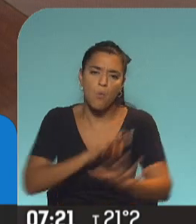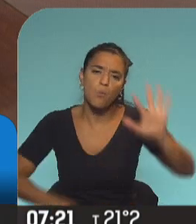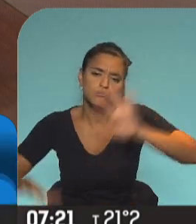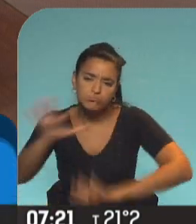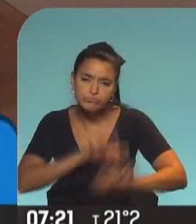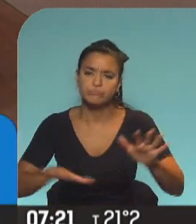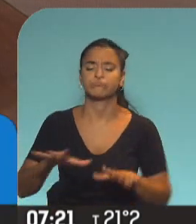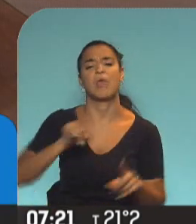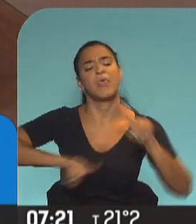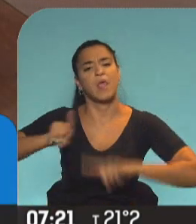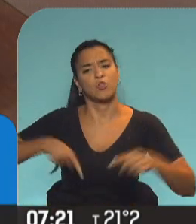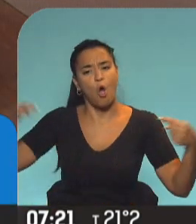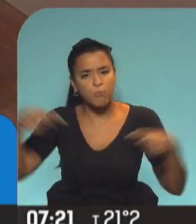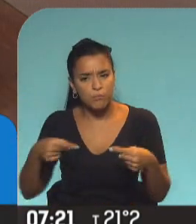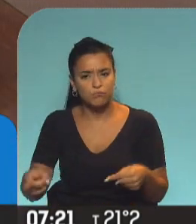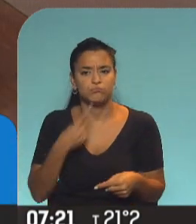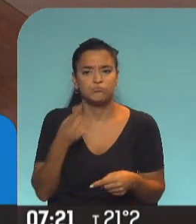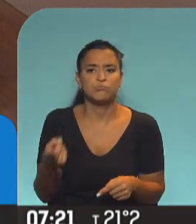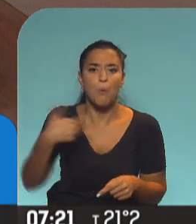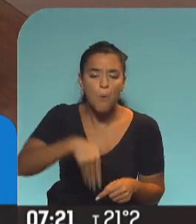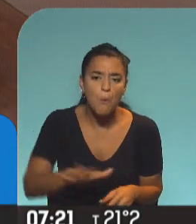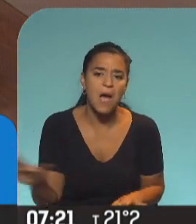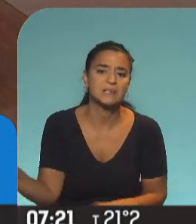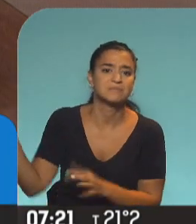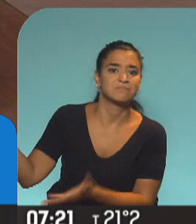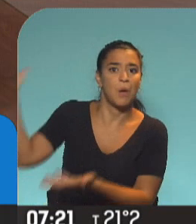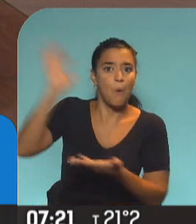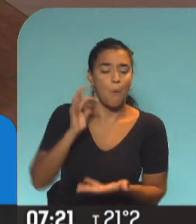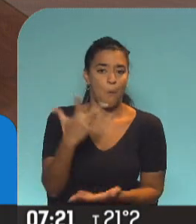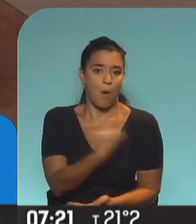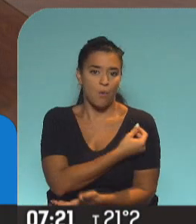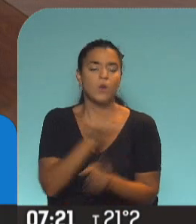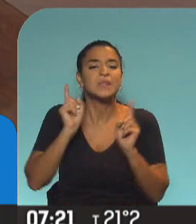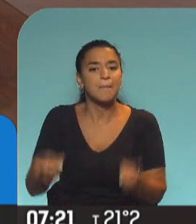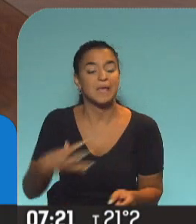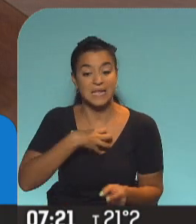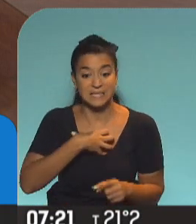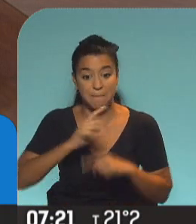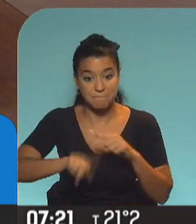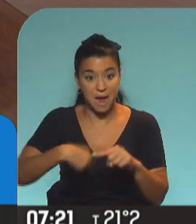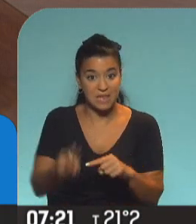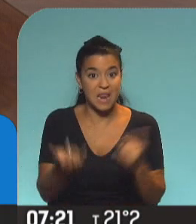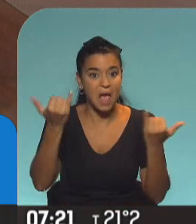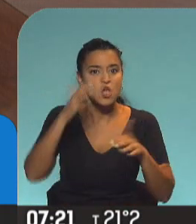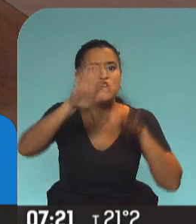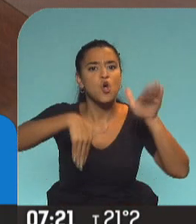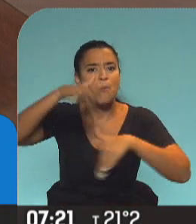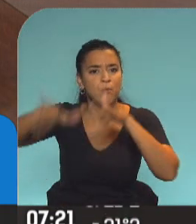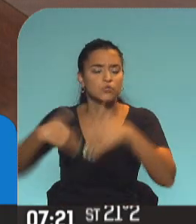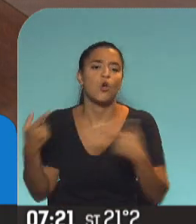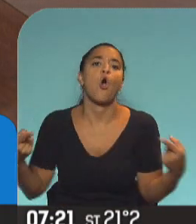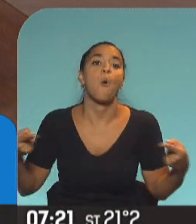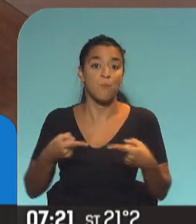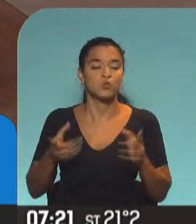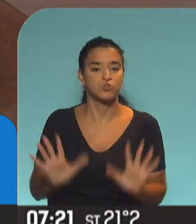los dirigentes de la oposición que cuestionaron la llegada de la vacuna rusa, y también de las clases. Sabemos que mañana hay una convocatoria de la